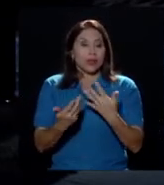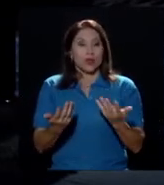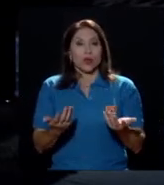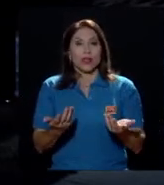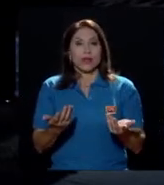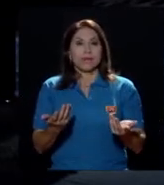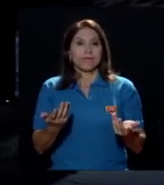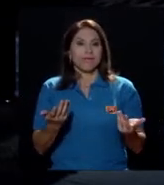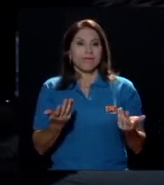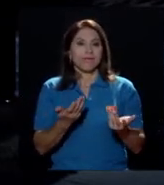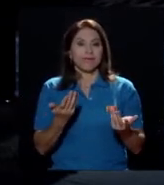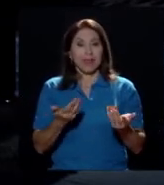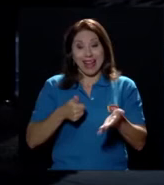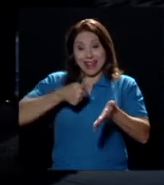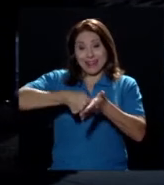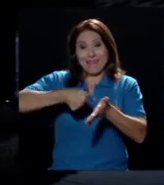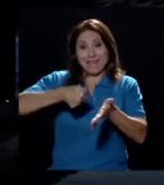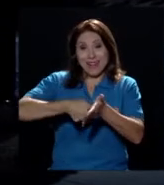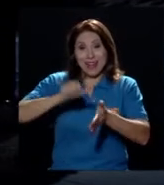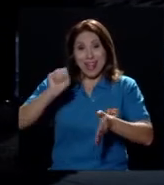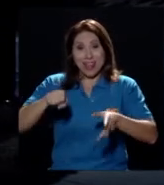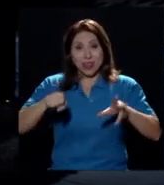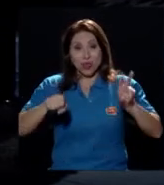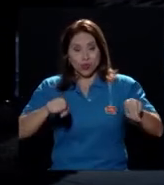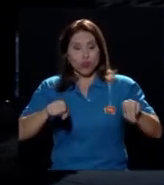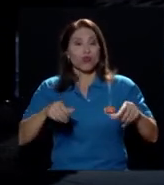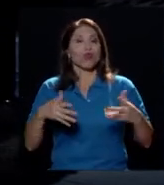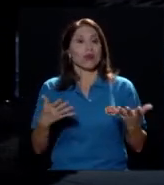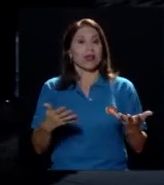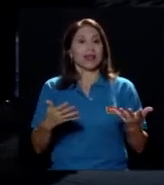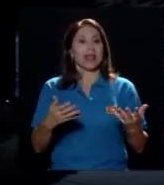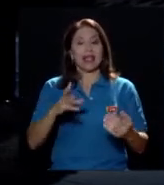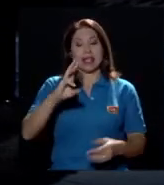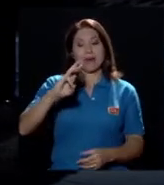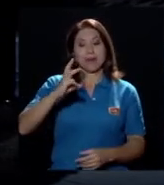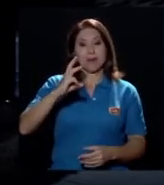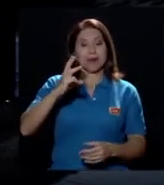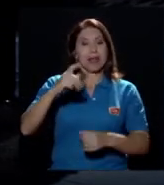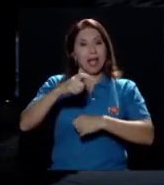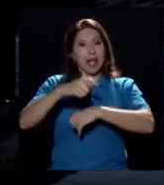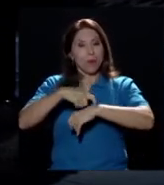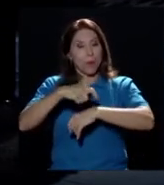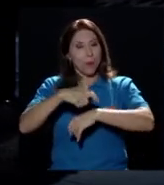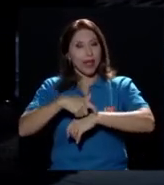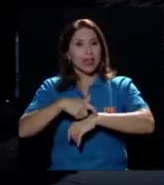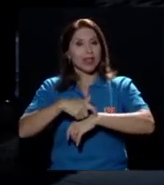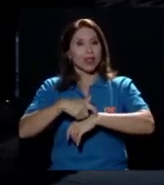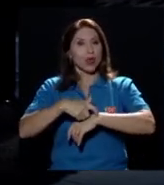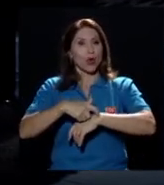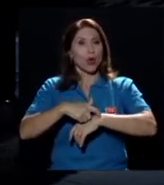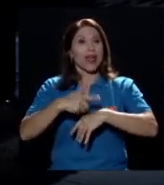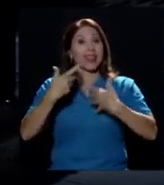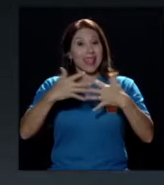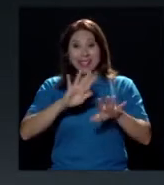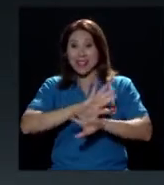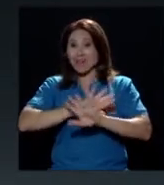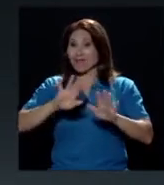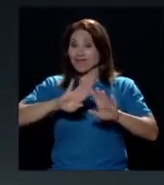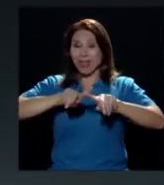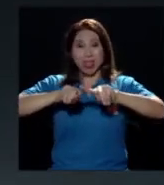el referéndum o plebiscito y el momento de la desgrabación. Hay como